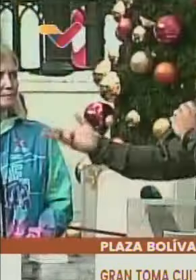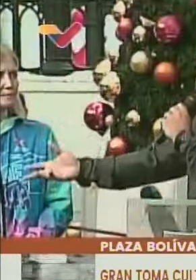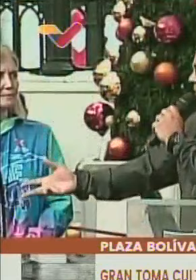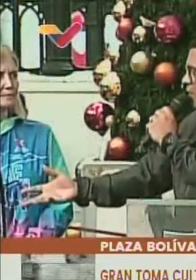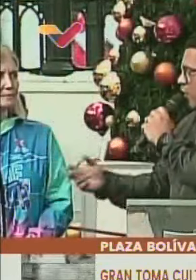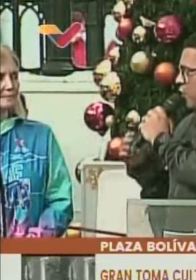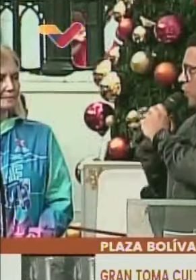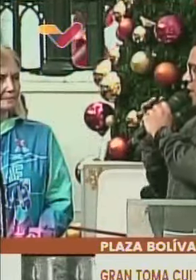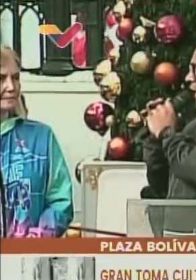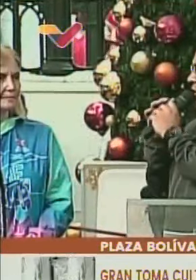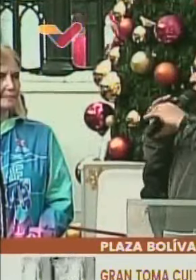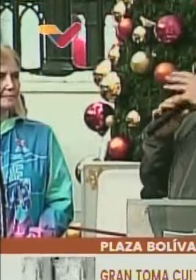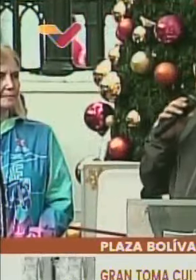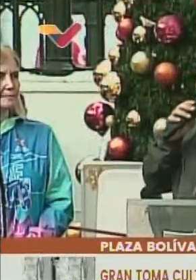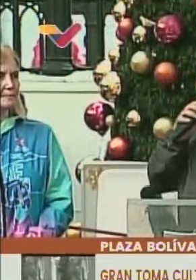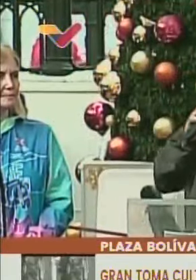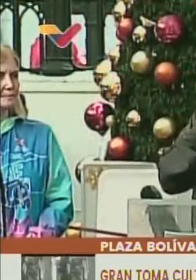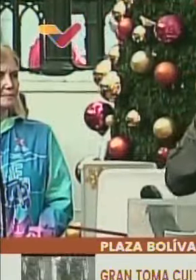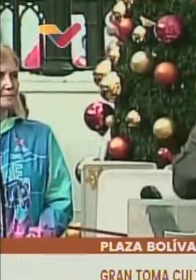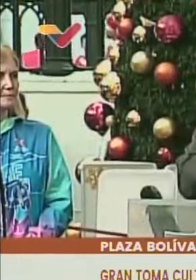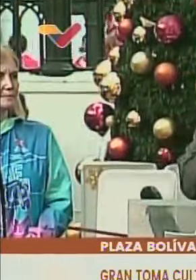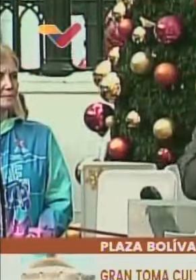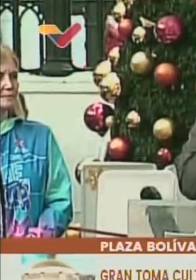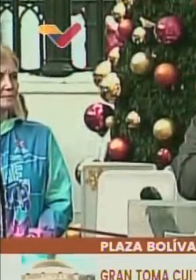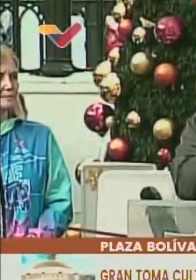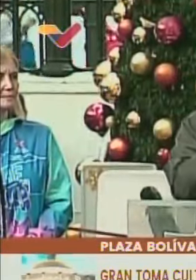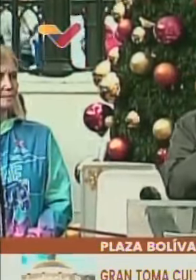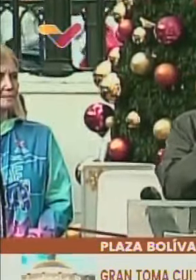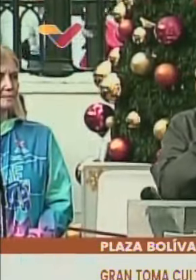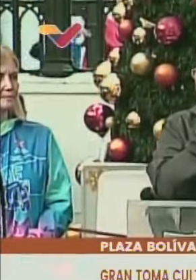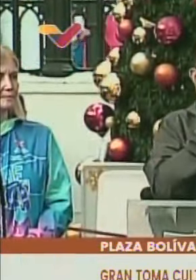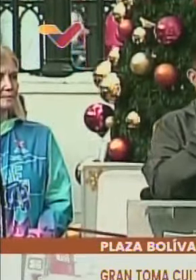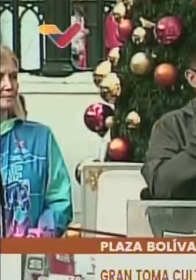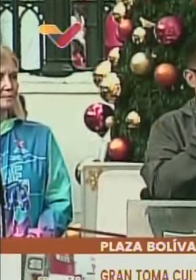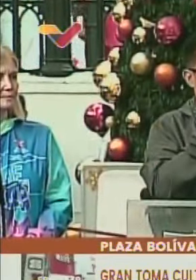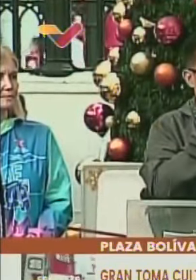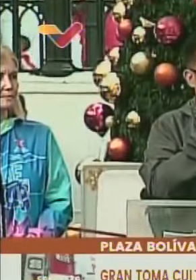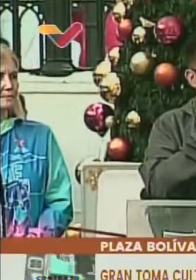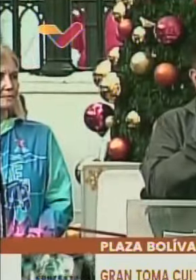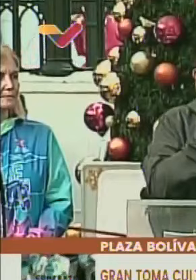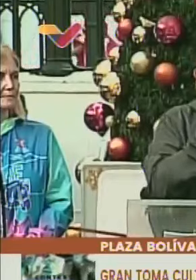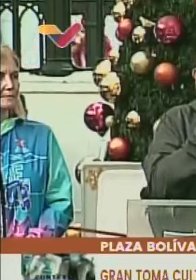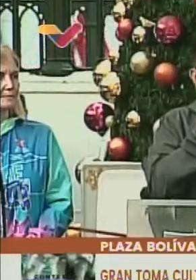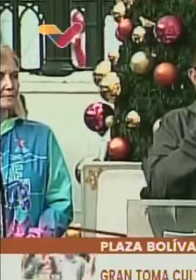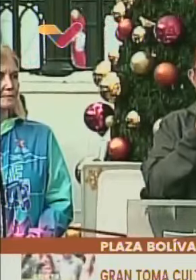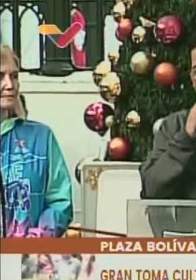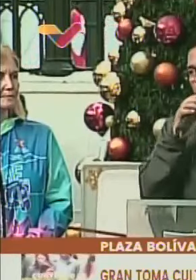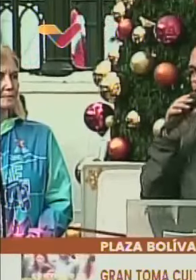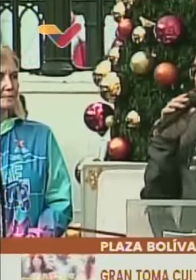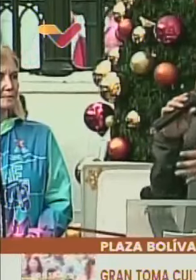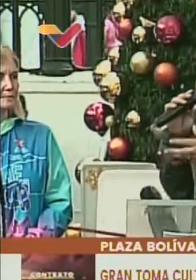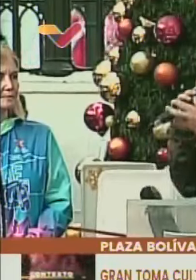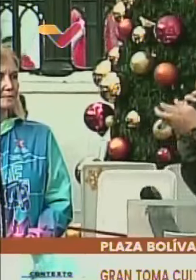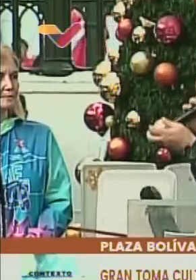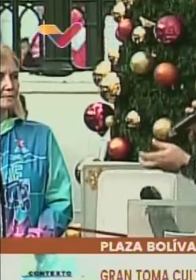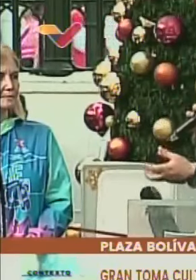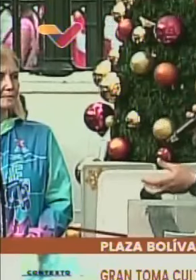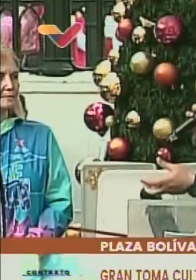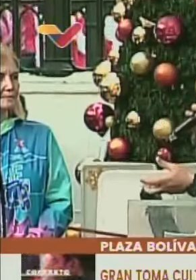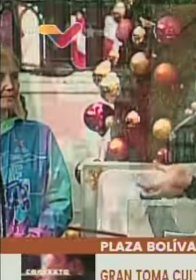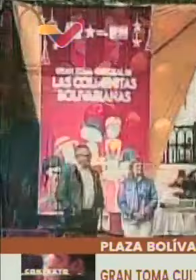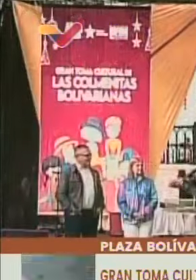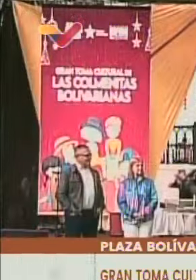nacimiento, hace el arbolito comunitario, el sancocho comunitario y comienzan a trabajar dentro de las comunidades desde el punto de vista de lo que ahí